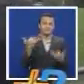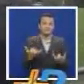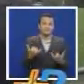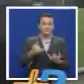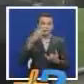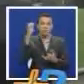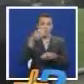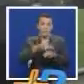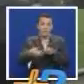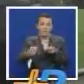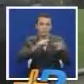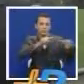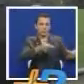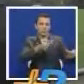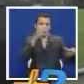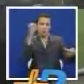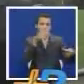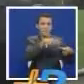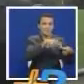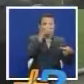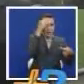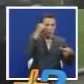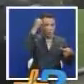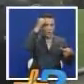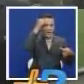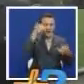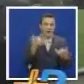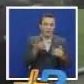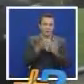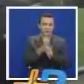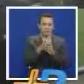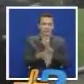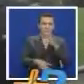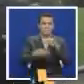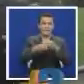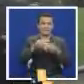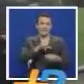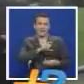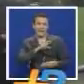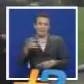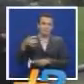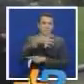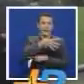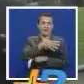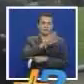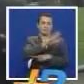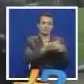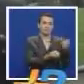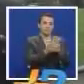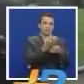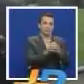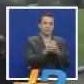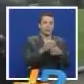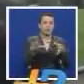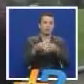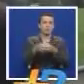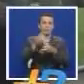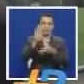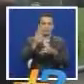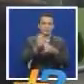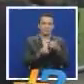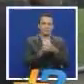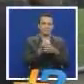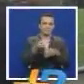encarar este martes a Holanda. En el bloque deportivo tendremos el contundente triunfo del Cali en el arranque de los cuadrangulares. Grupo B sobre Pasto.